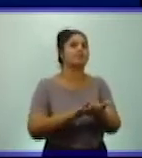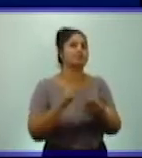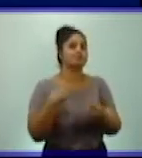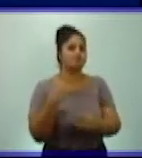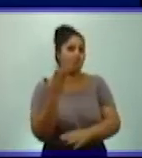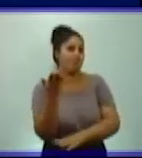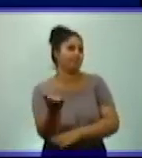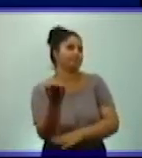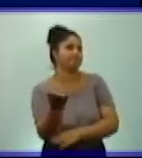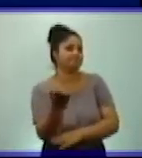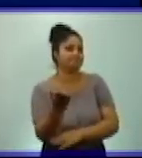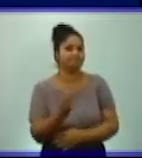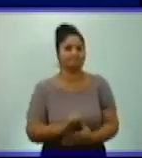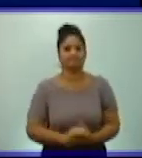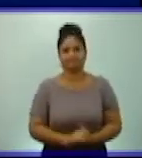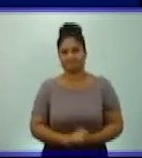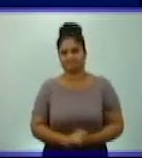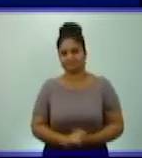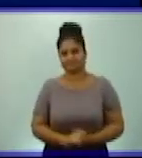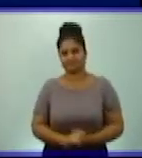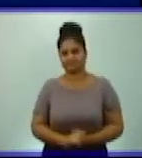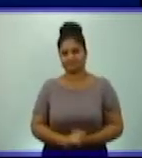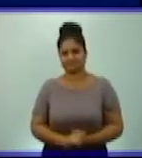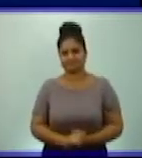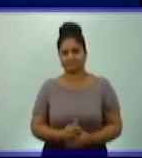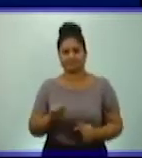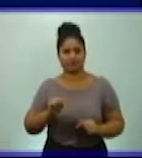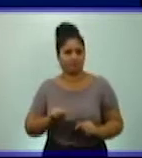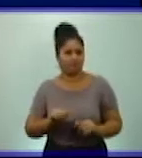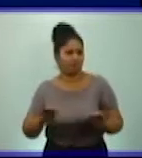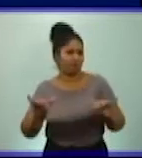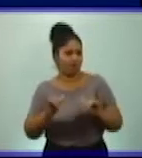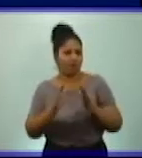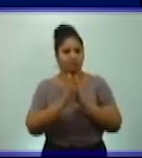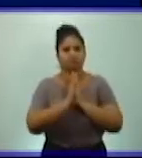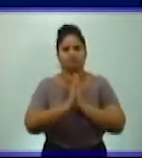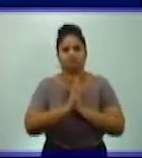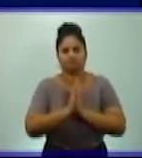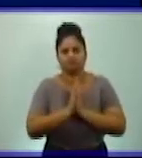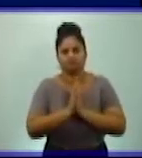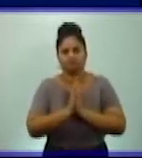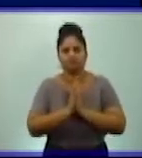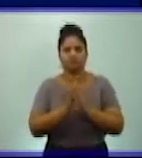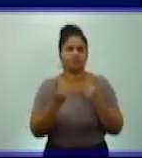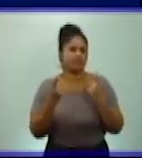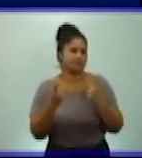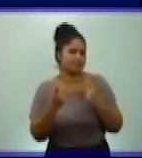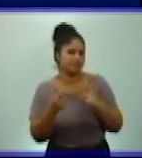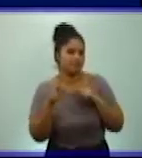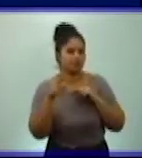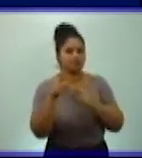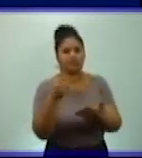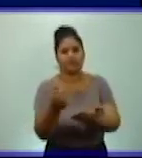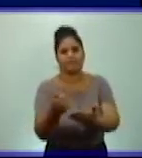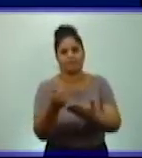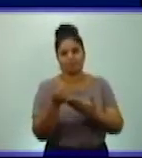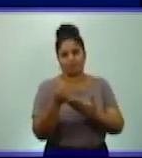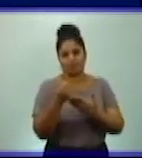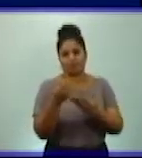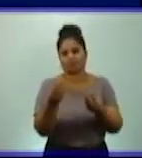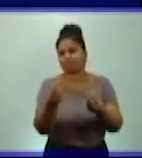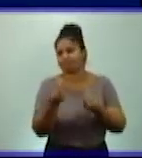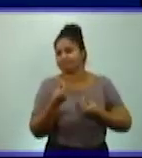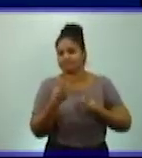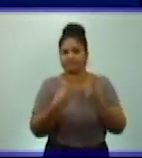expresar este ruego, esta súplica, porque normalmente la oración imperativa utiliza, por supuesto, la forma verbal en modo